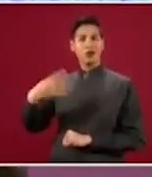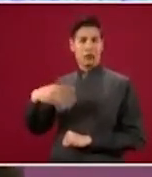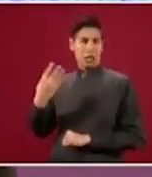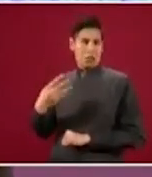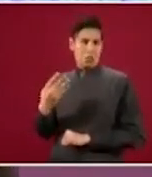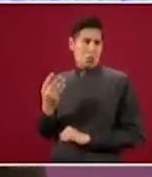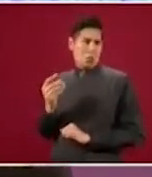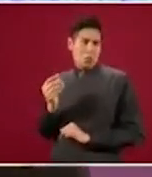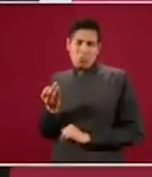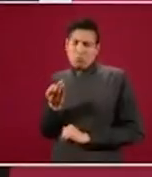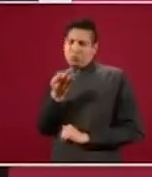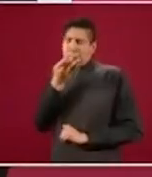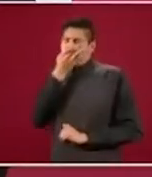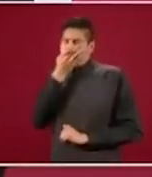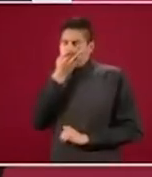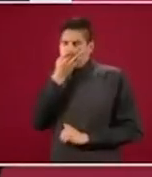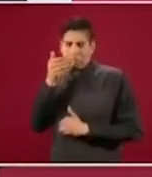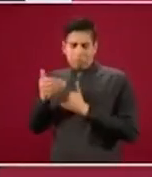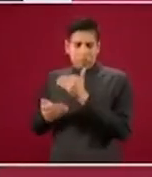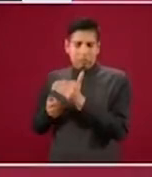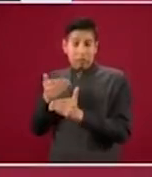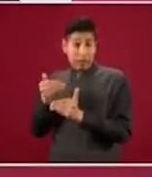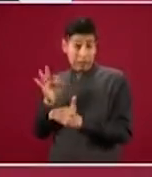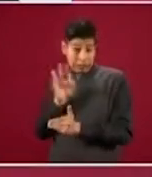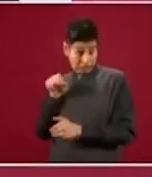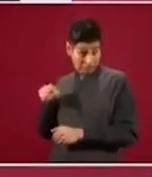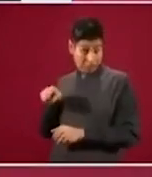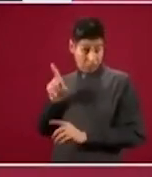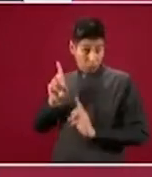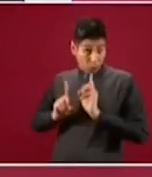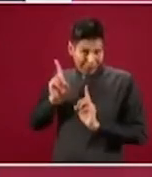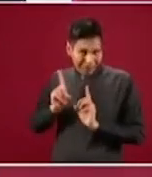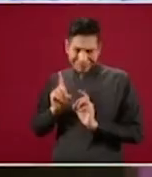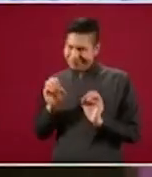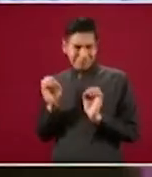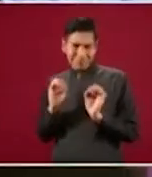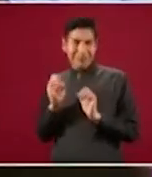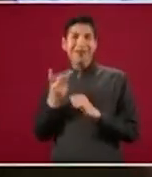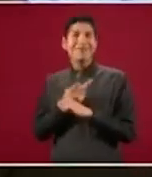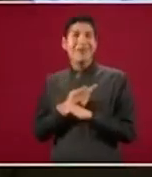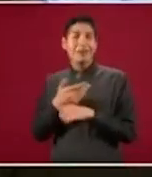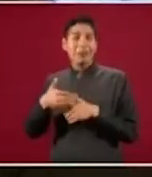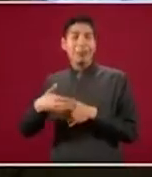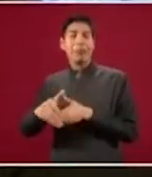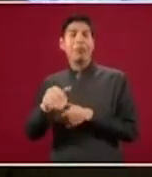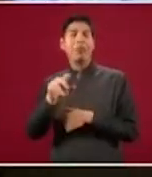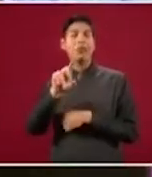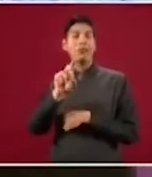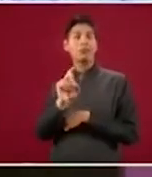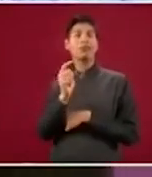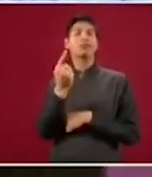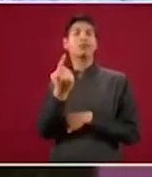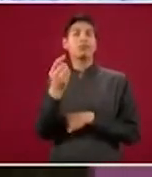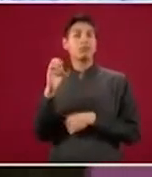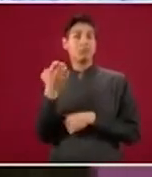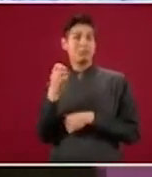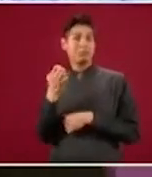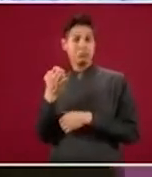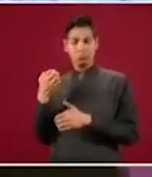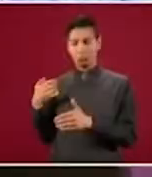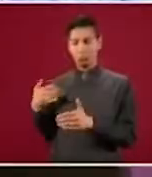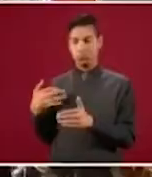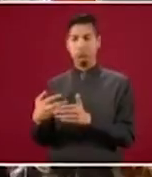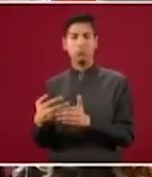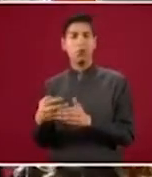decir que estén dudando, simplemente el plazo de ley que termina el 31 de enero en el que ellos tienen para